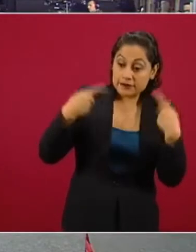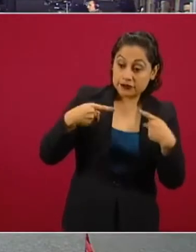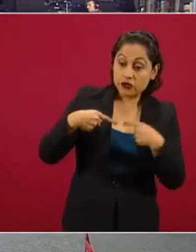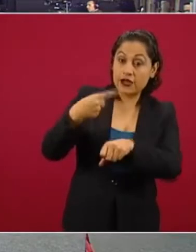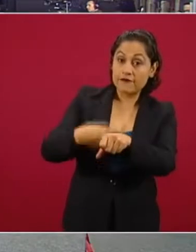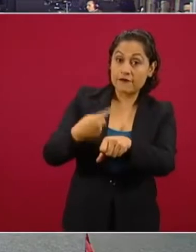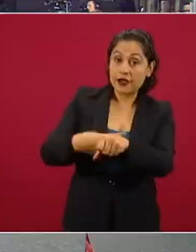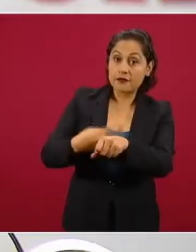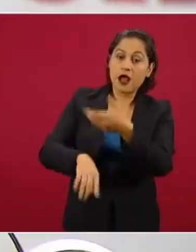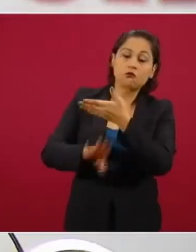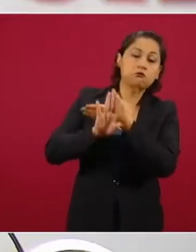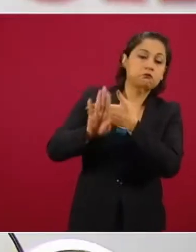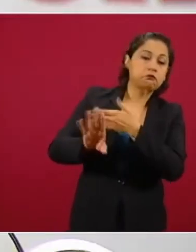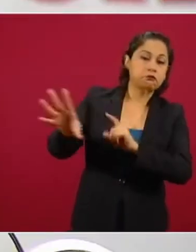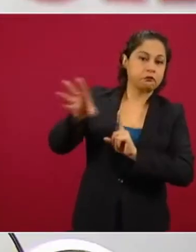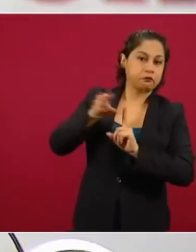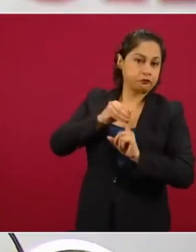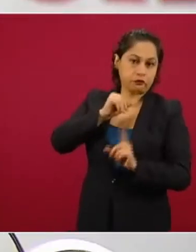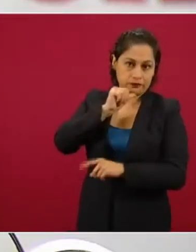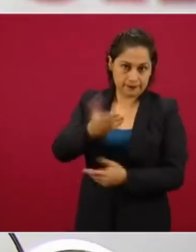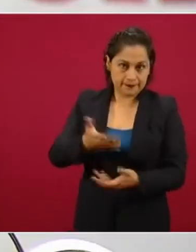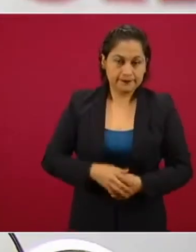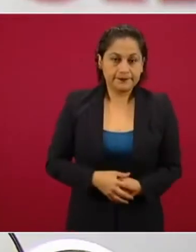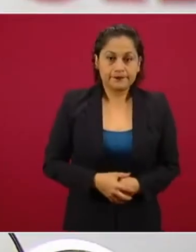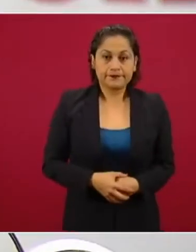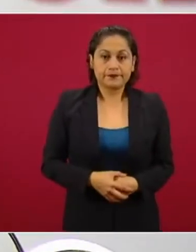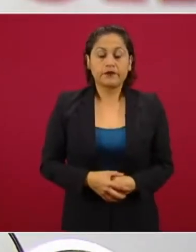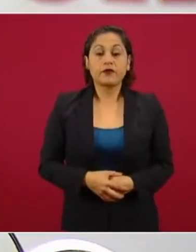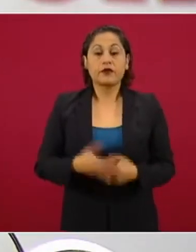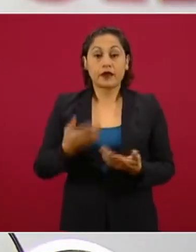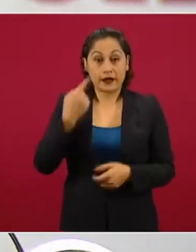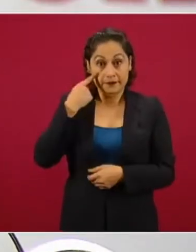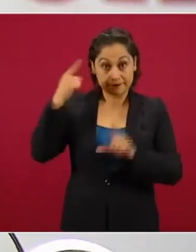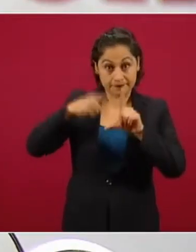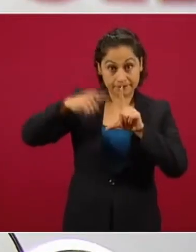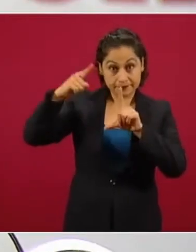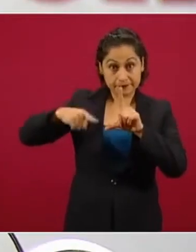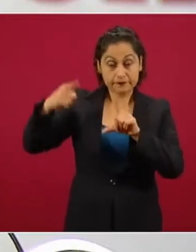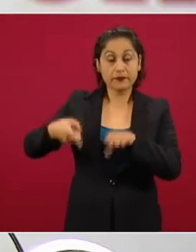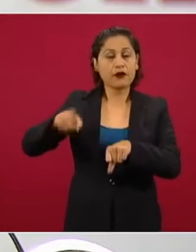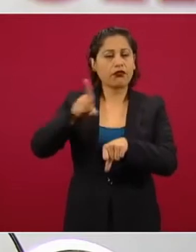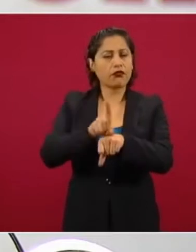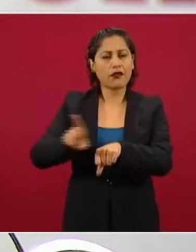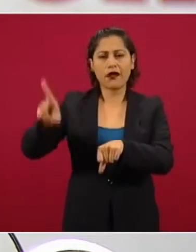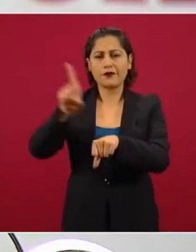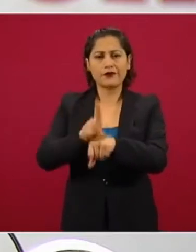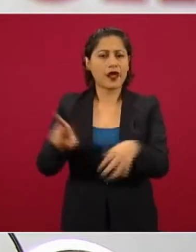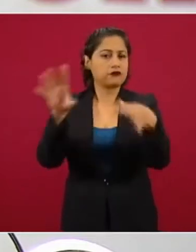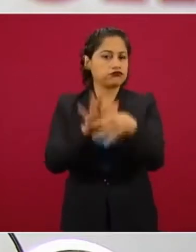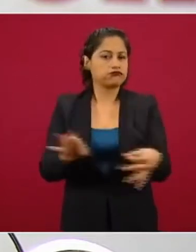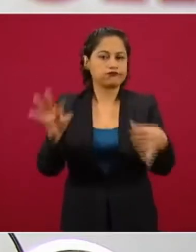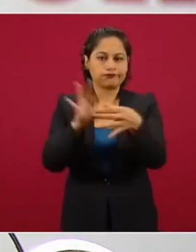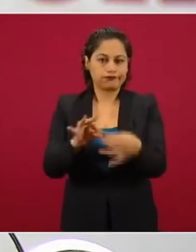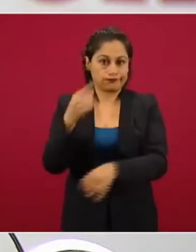disminuye importantemente. En la curva, entonces, lo que vemos son algunos indicadores que comentamos todos los días. Uno que está en